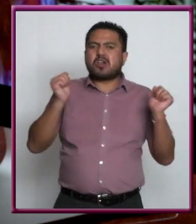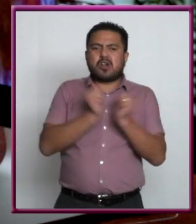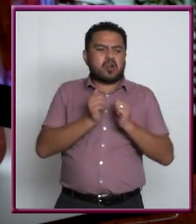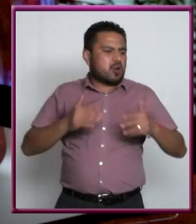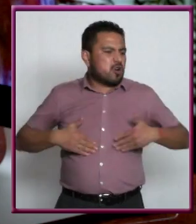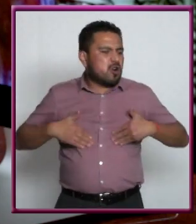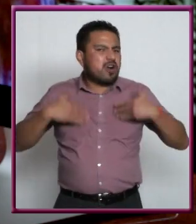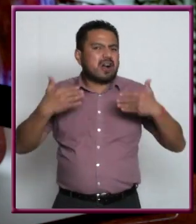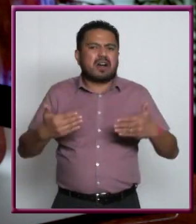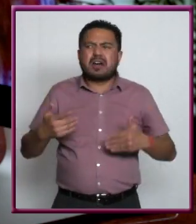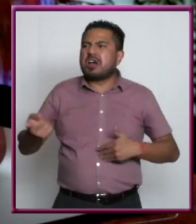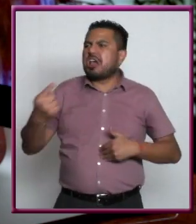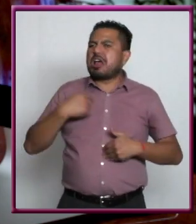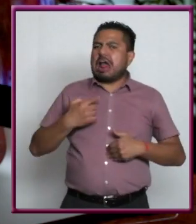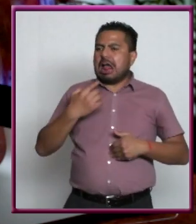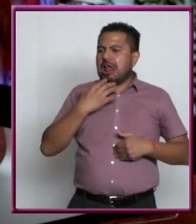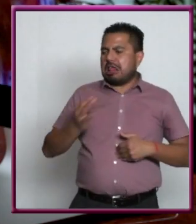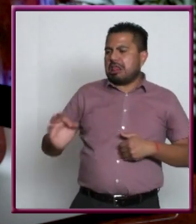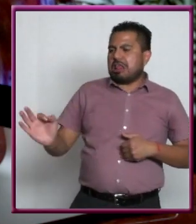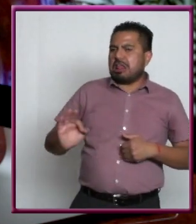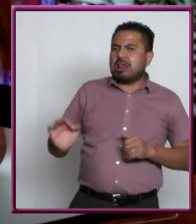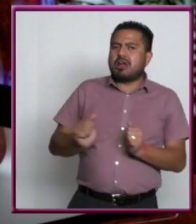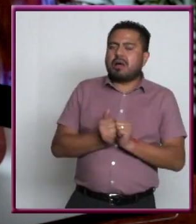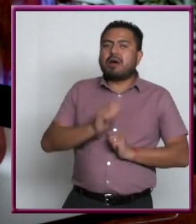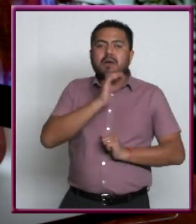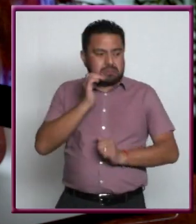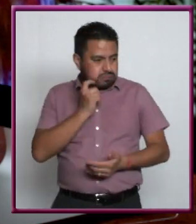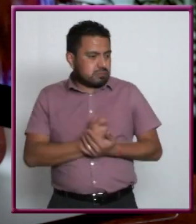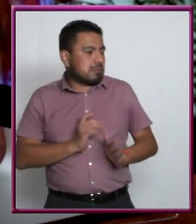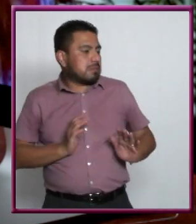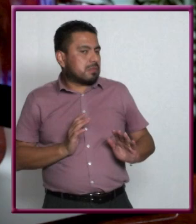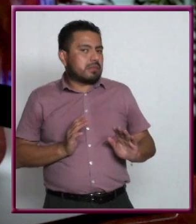el pacto de confianza y nos va a chantajear con ese contenido?